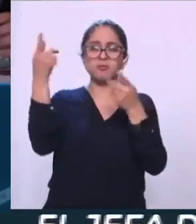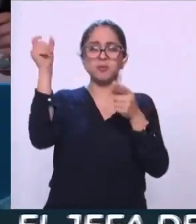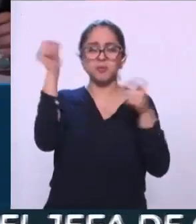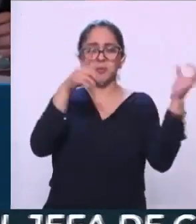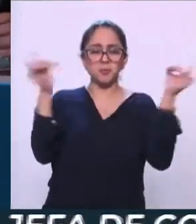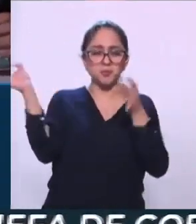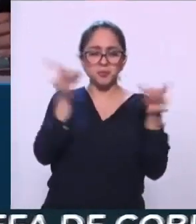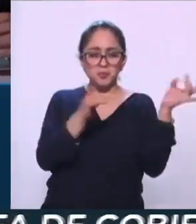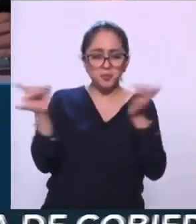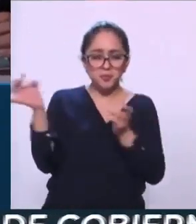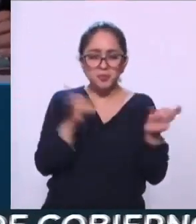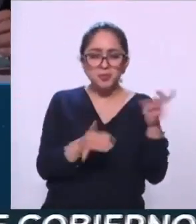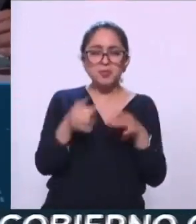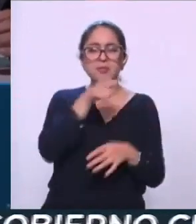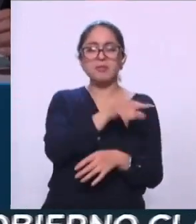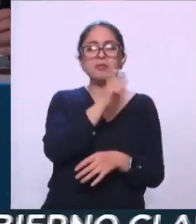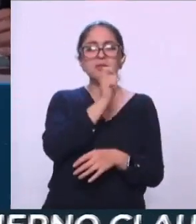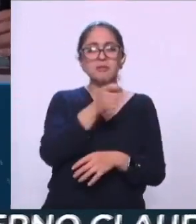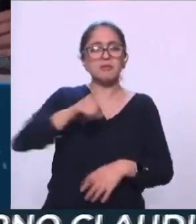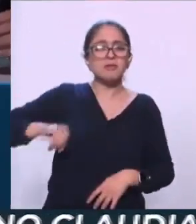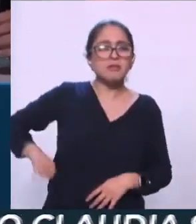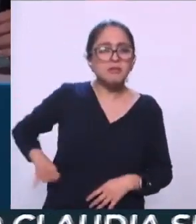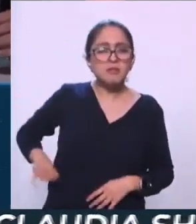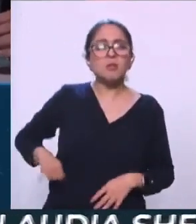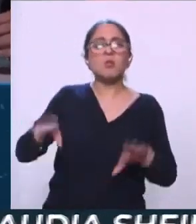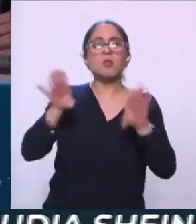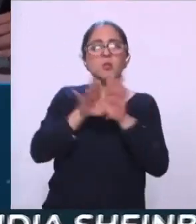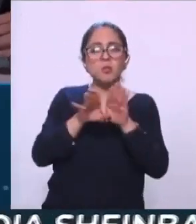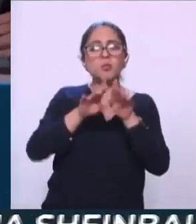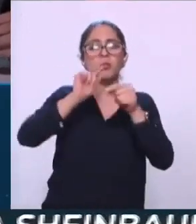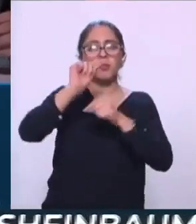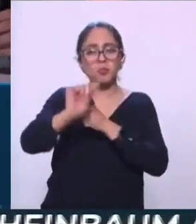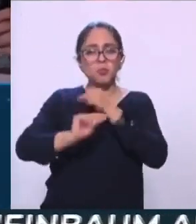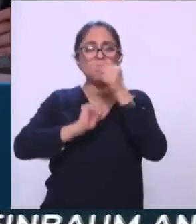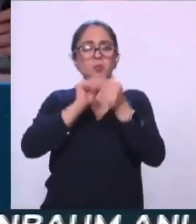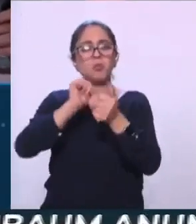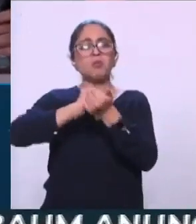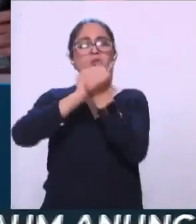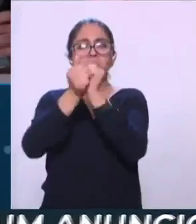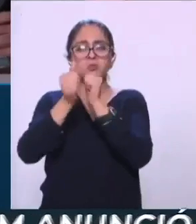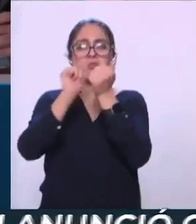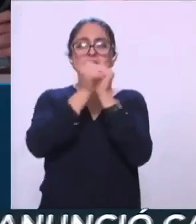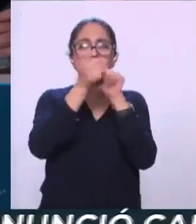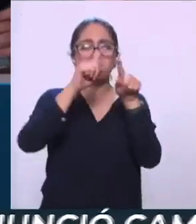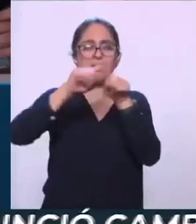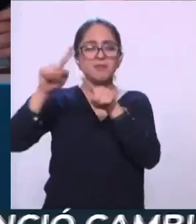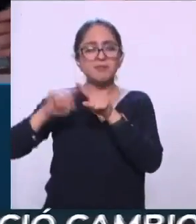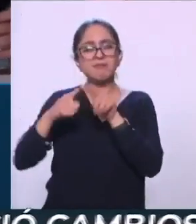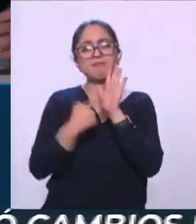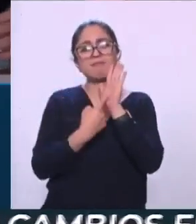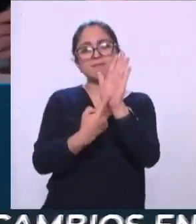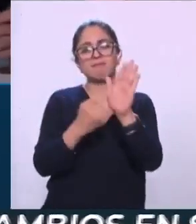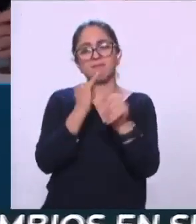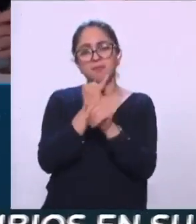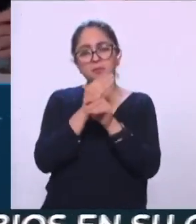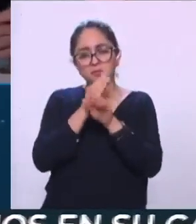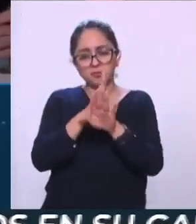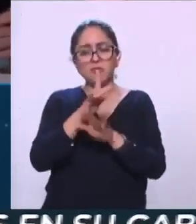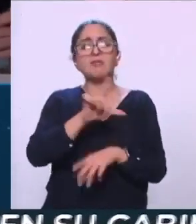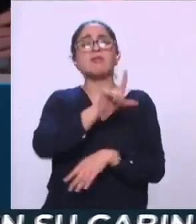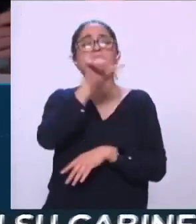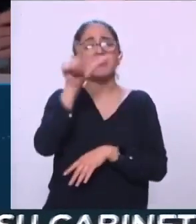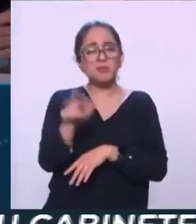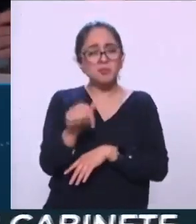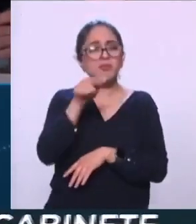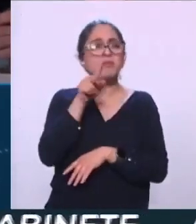un fenómeno de comunicación muy interesante, ¿no? De cómo se van transformando los materiales en diferentes formatos. Y pues bueno, al final vamos a ver